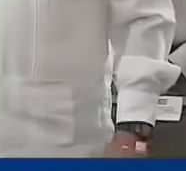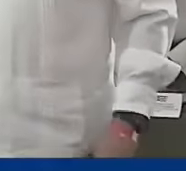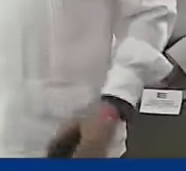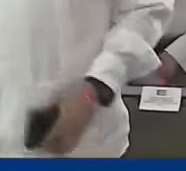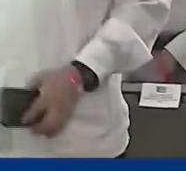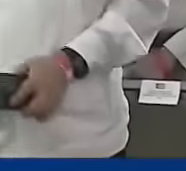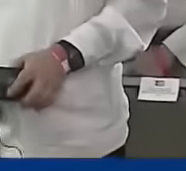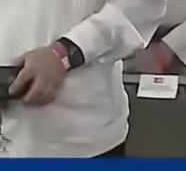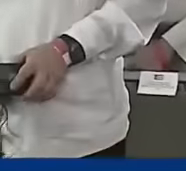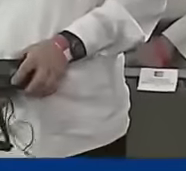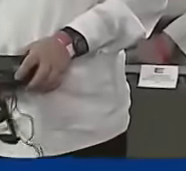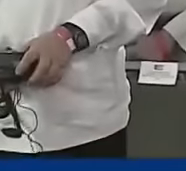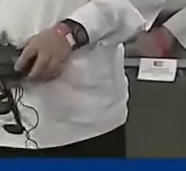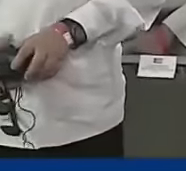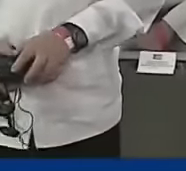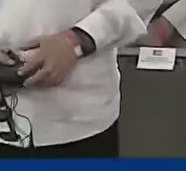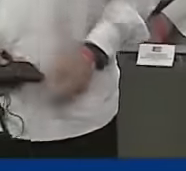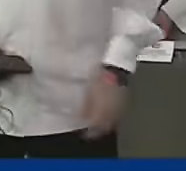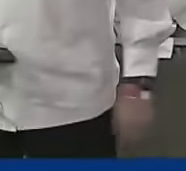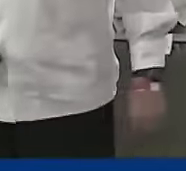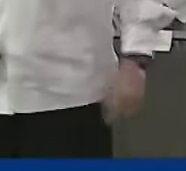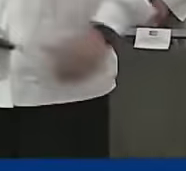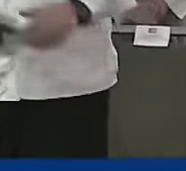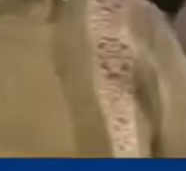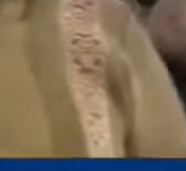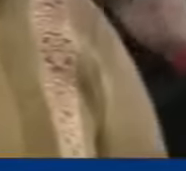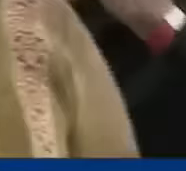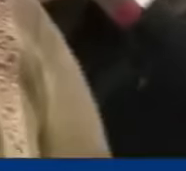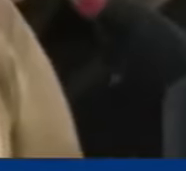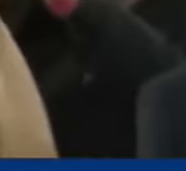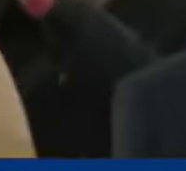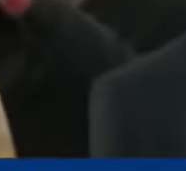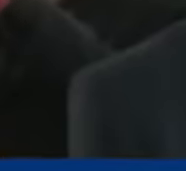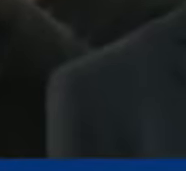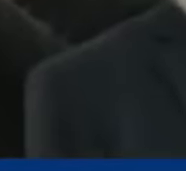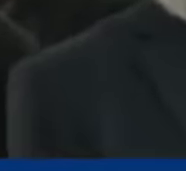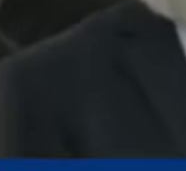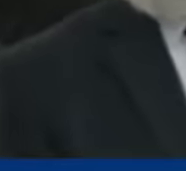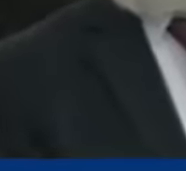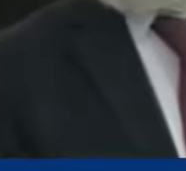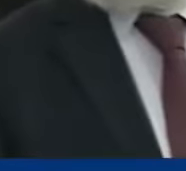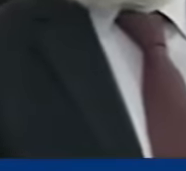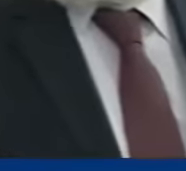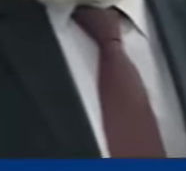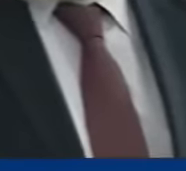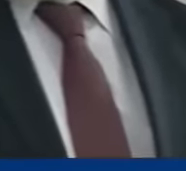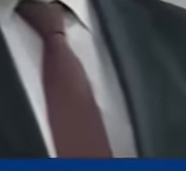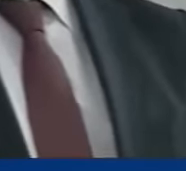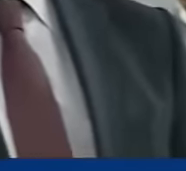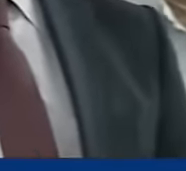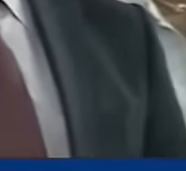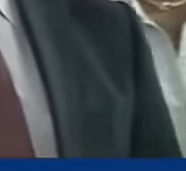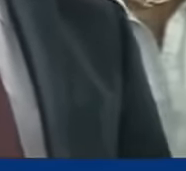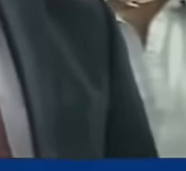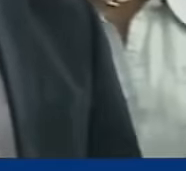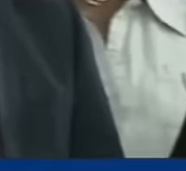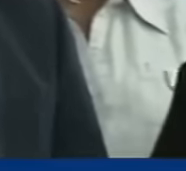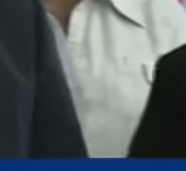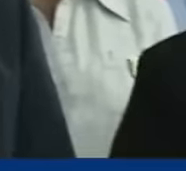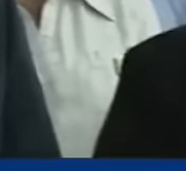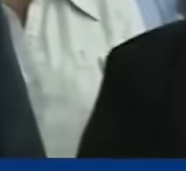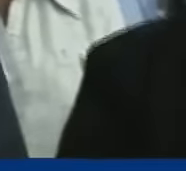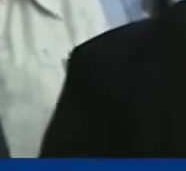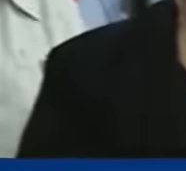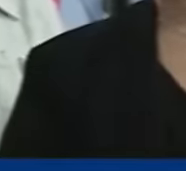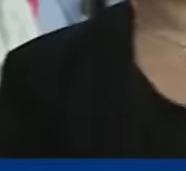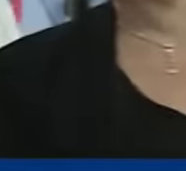que destacar que la Alianza Bolivariana para los Pueblos de Nuestra América, Tratado de Comercio de los Pueblos, es un bloque de integración fundado el 14 de diciembre de 2004 en La